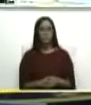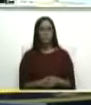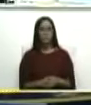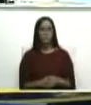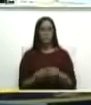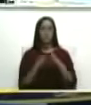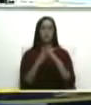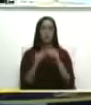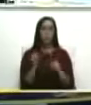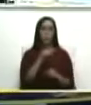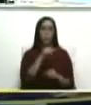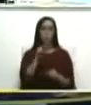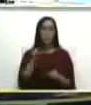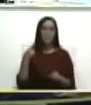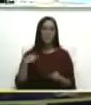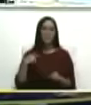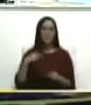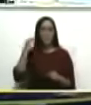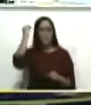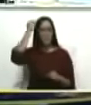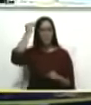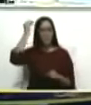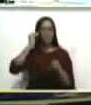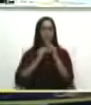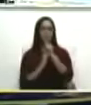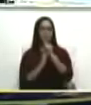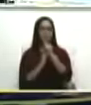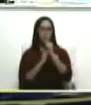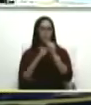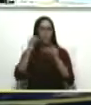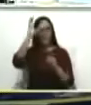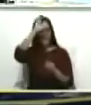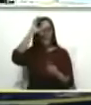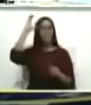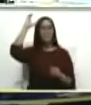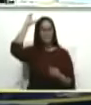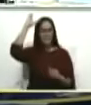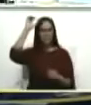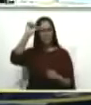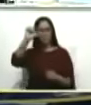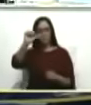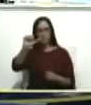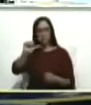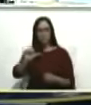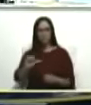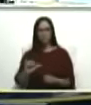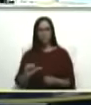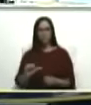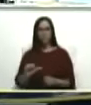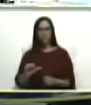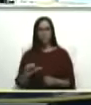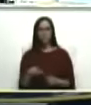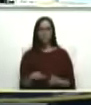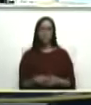Todos ustedes tienen un pensamiento, un liderazgo, una capacidad de discernimiento.